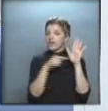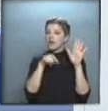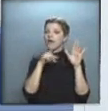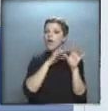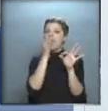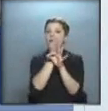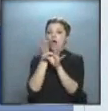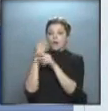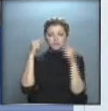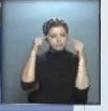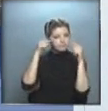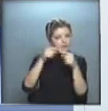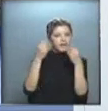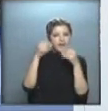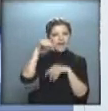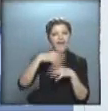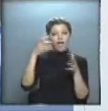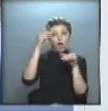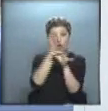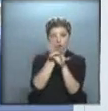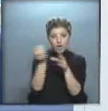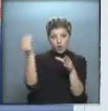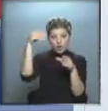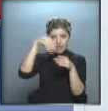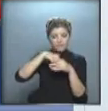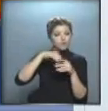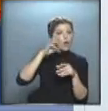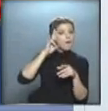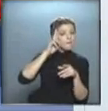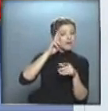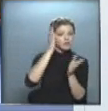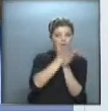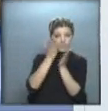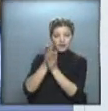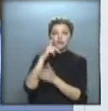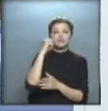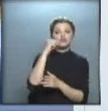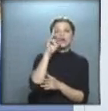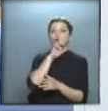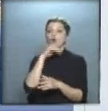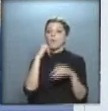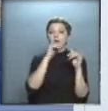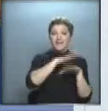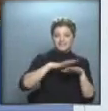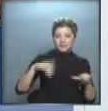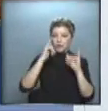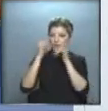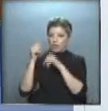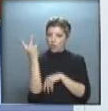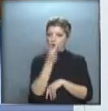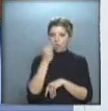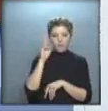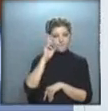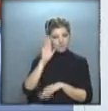educación el garantizar en el ámbito educativo el respeto a los derechos de niños y niñas y adolescentes. En el